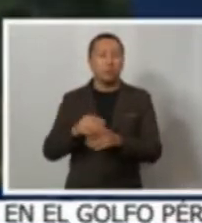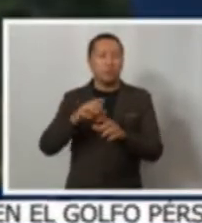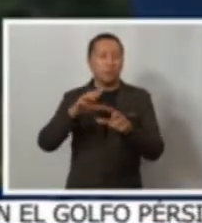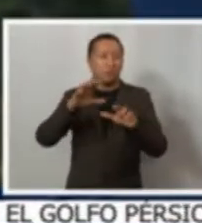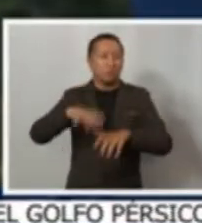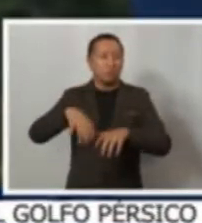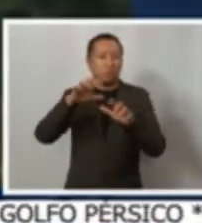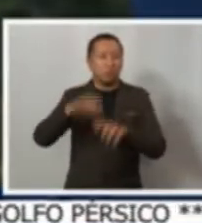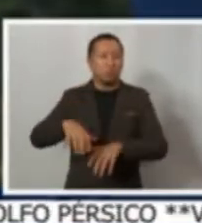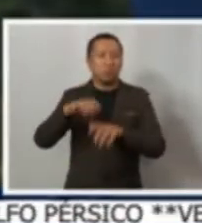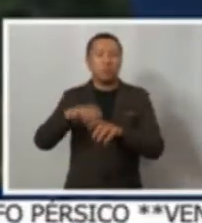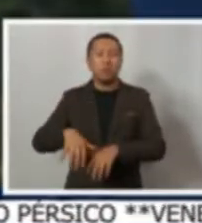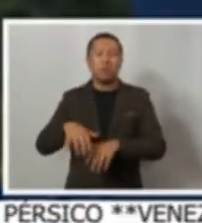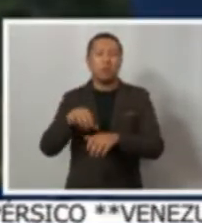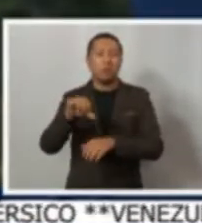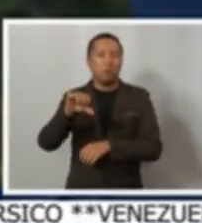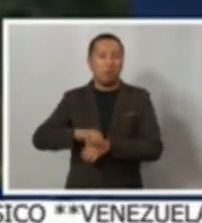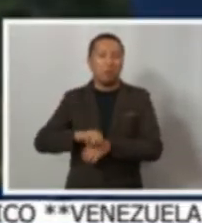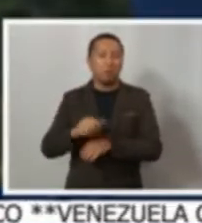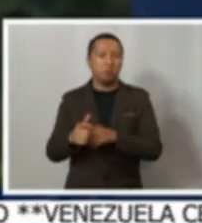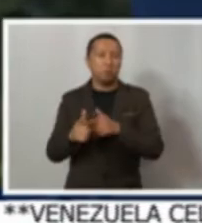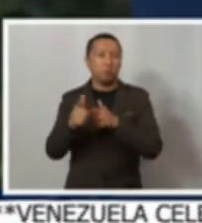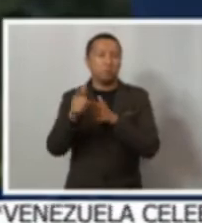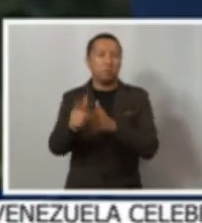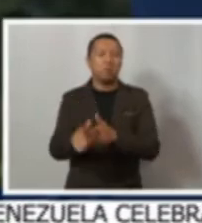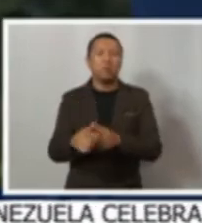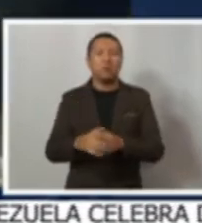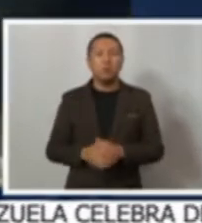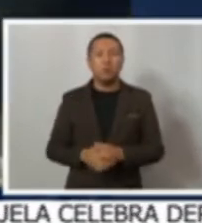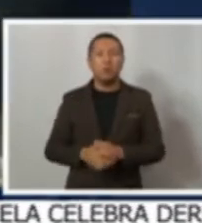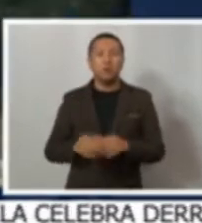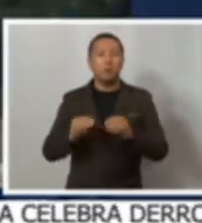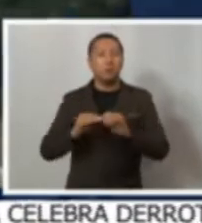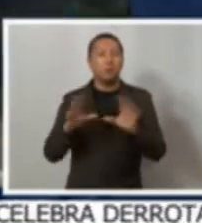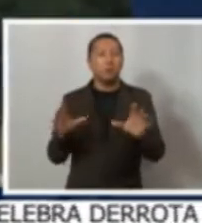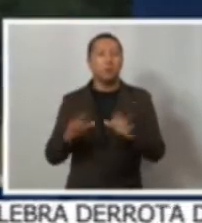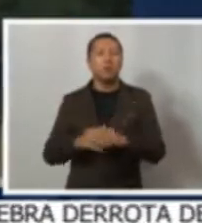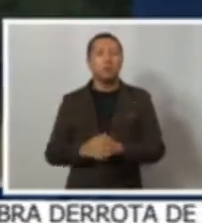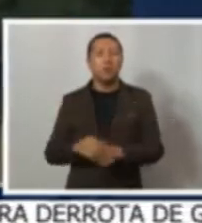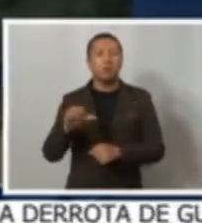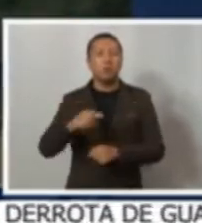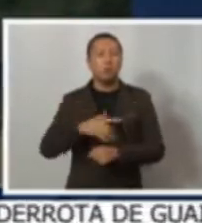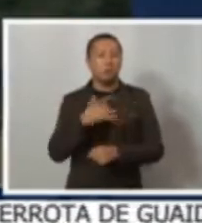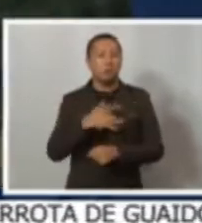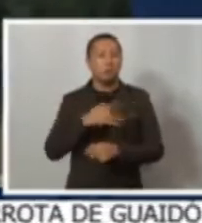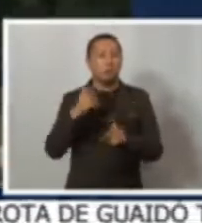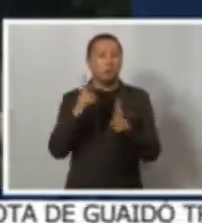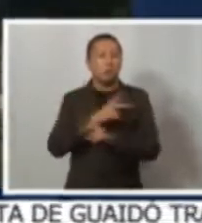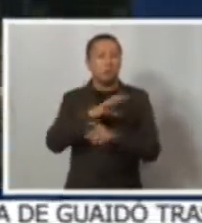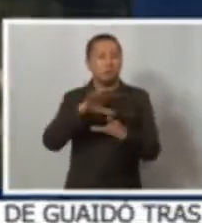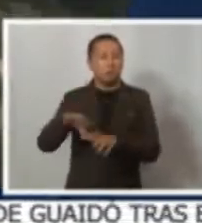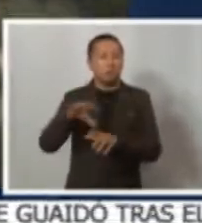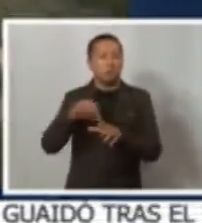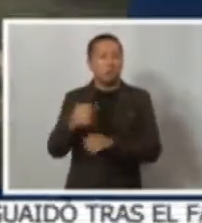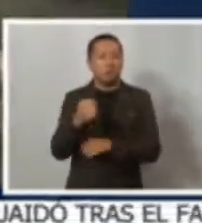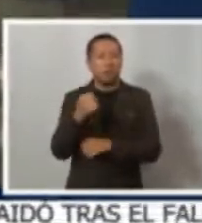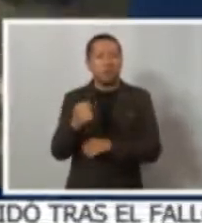todo este día. Y ahí vemos que sí, pues efectivamente han sido intensos los vientos, tanto que bueno, ya se ve